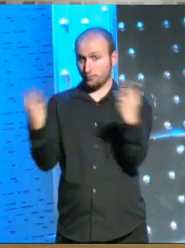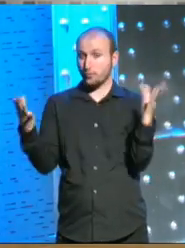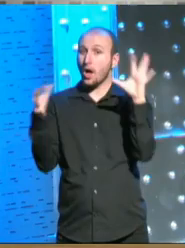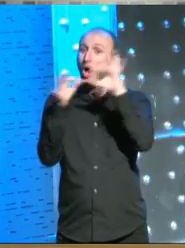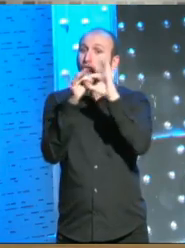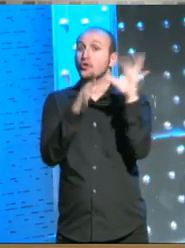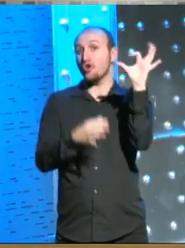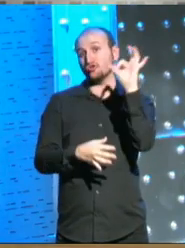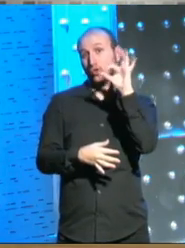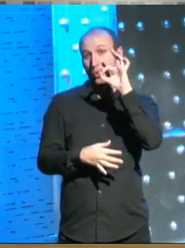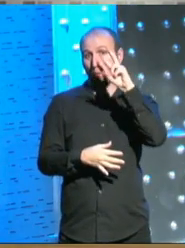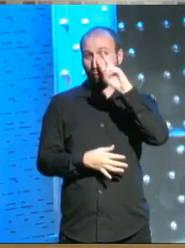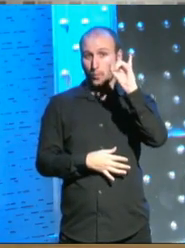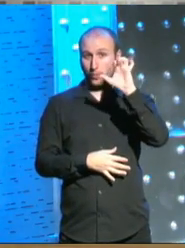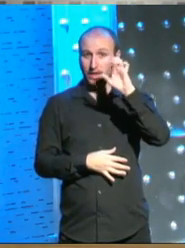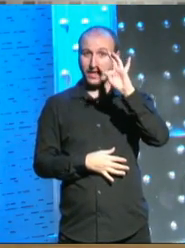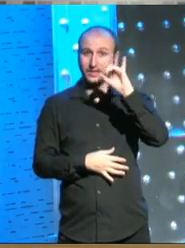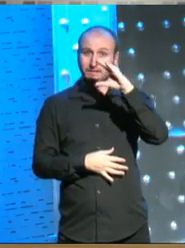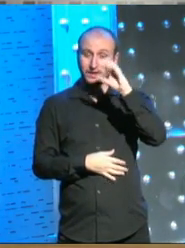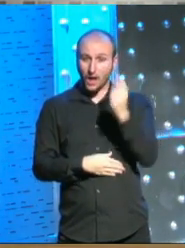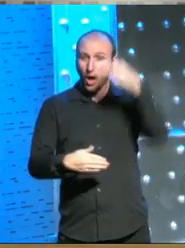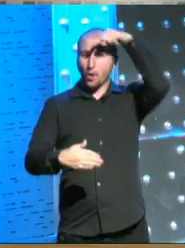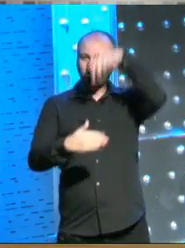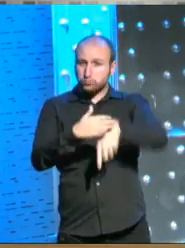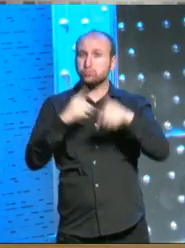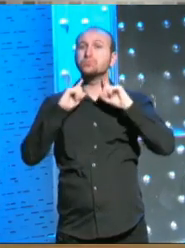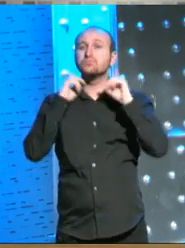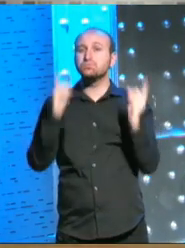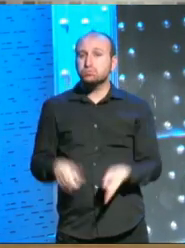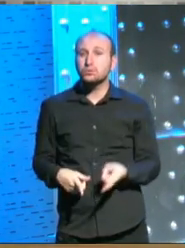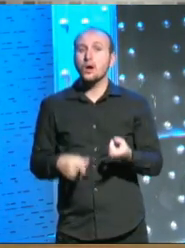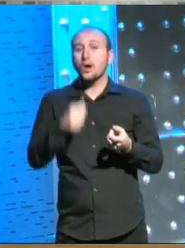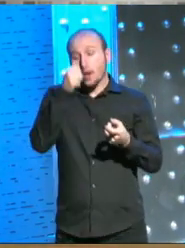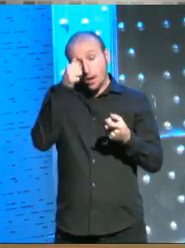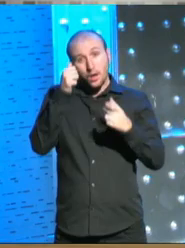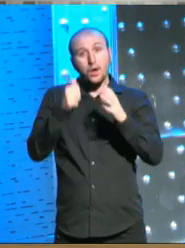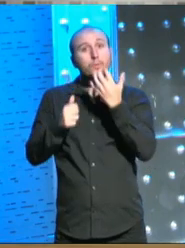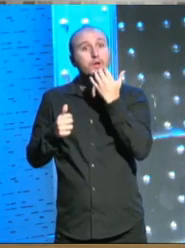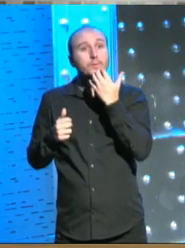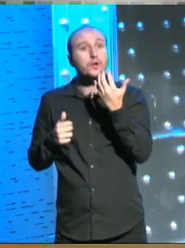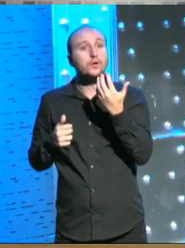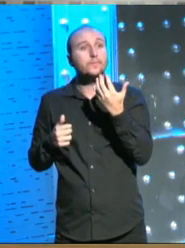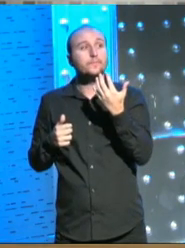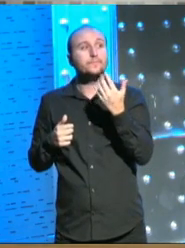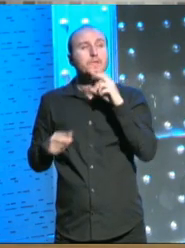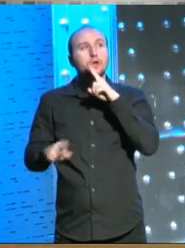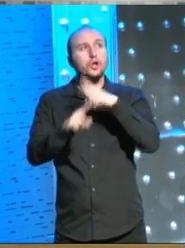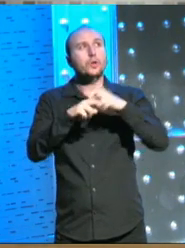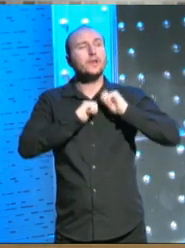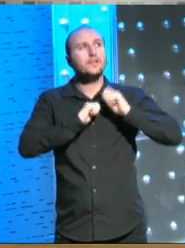cae en buena parte cuando Ronald Reagan se echa un farol que se llama, ¿cómo le llaman? La guerra